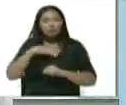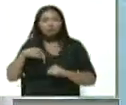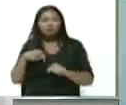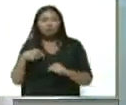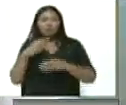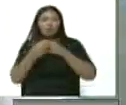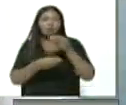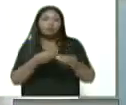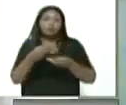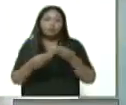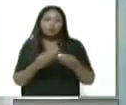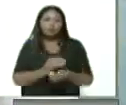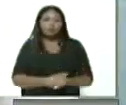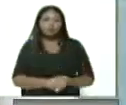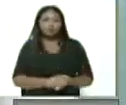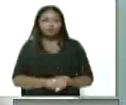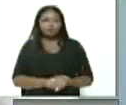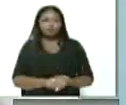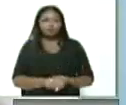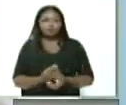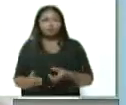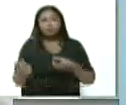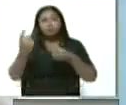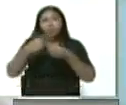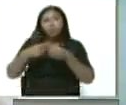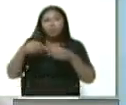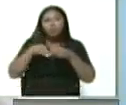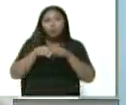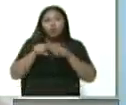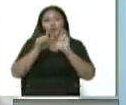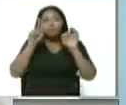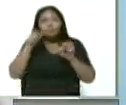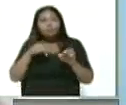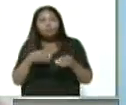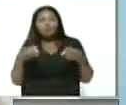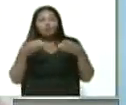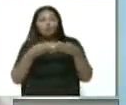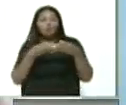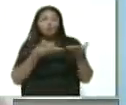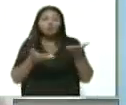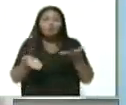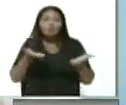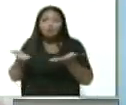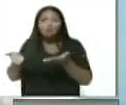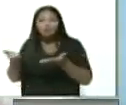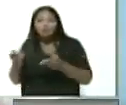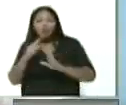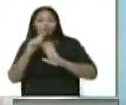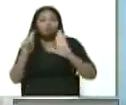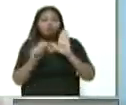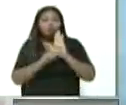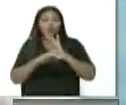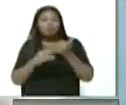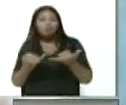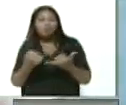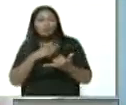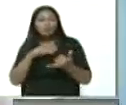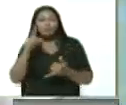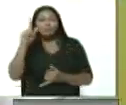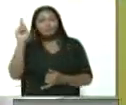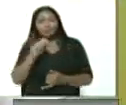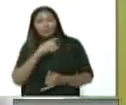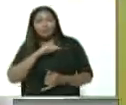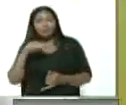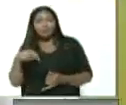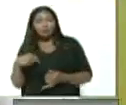hemos hecho y en concordancia con el comité de logística que constituimos a un mes de nosotros